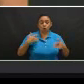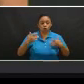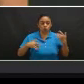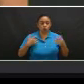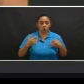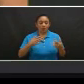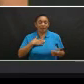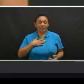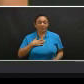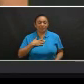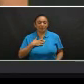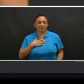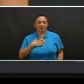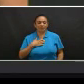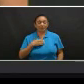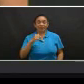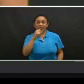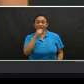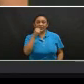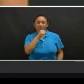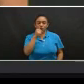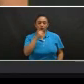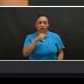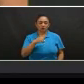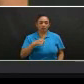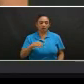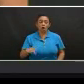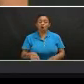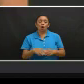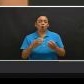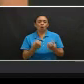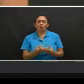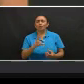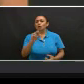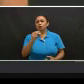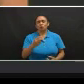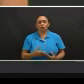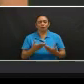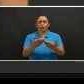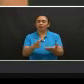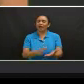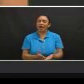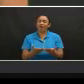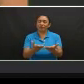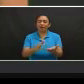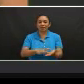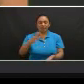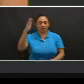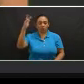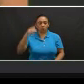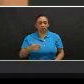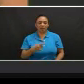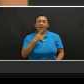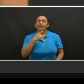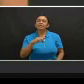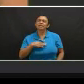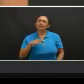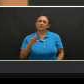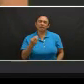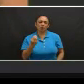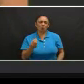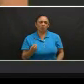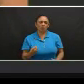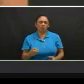en canción. Dime cómo no voy a darle la gloria, dime cómo